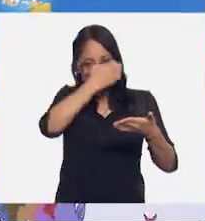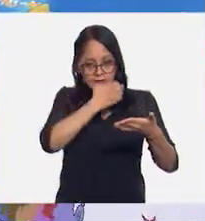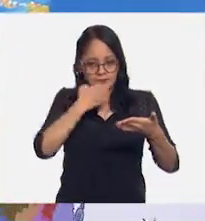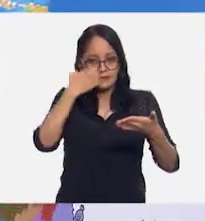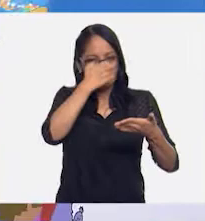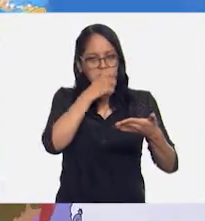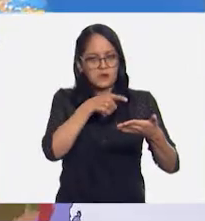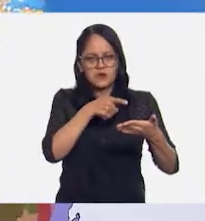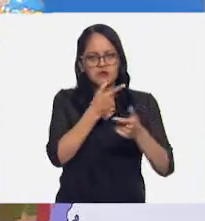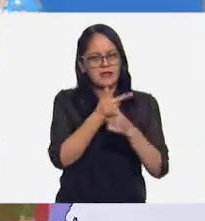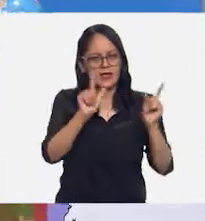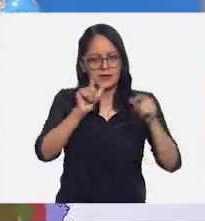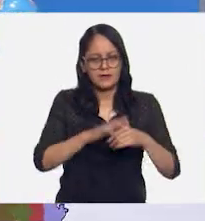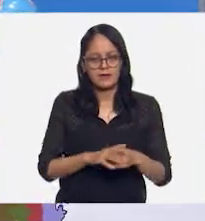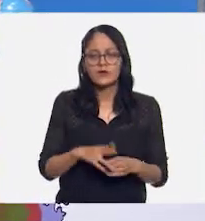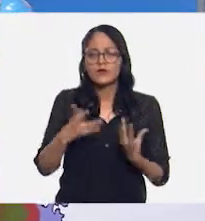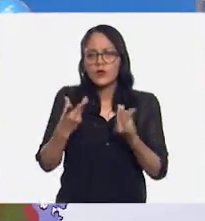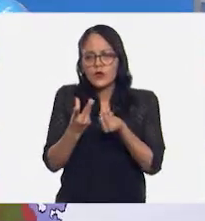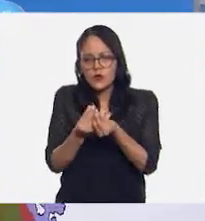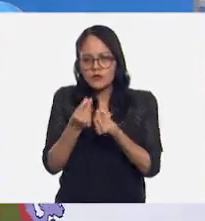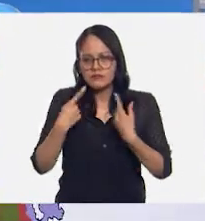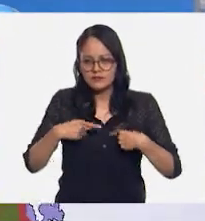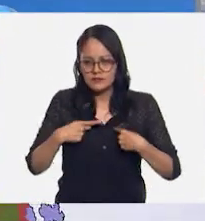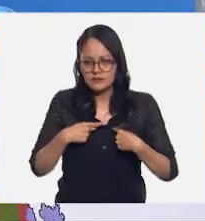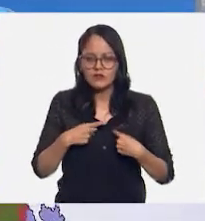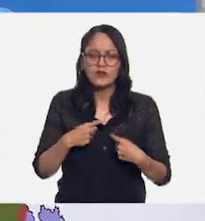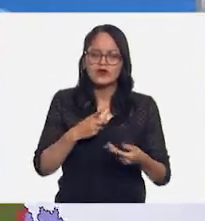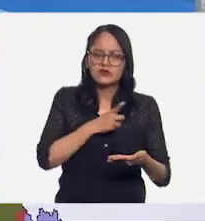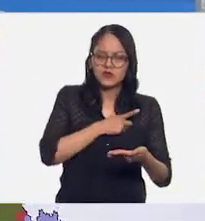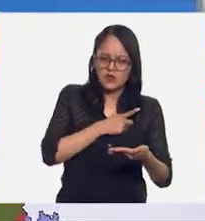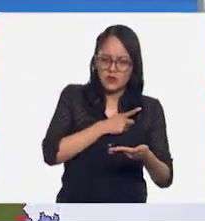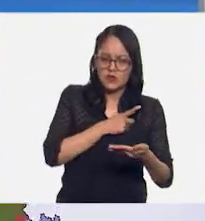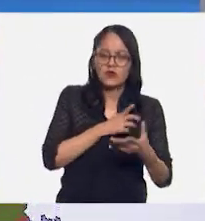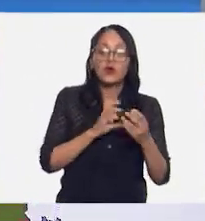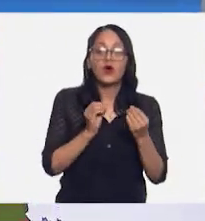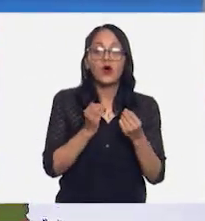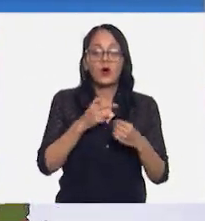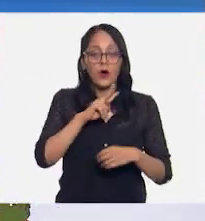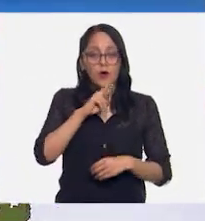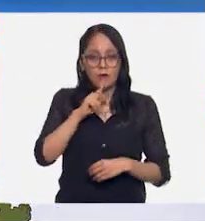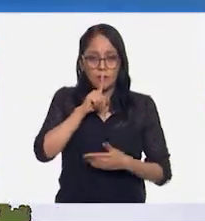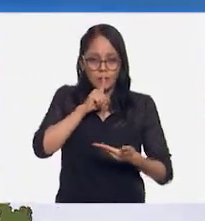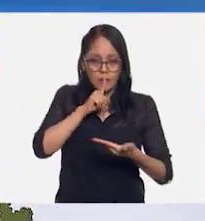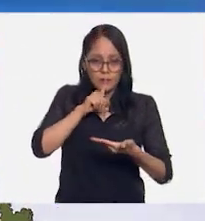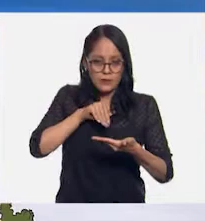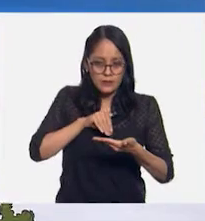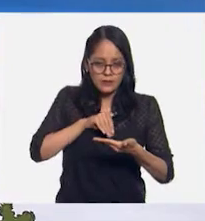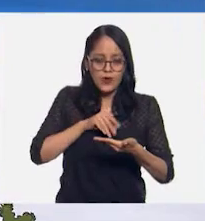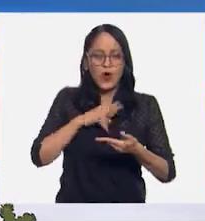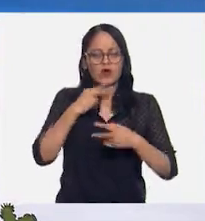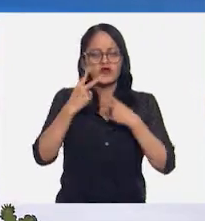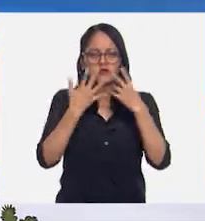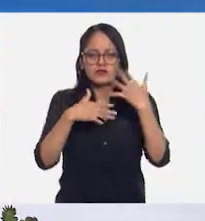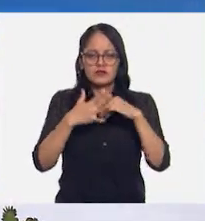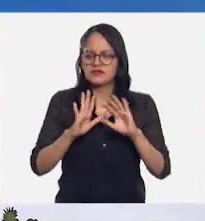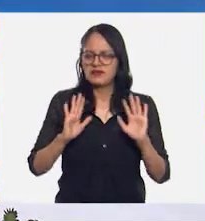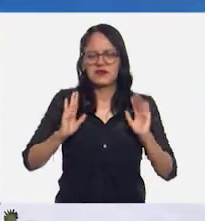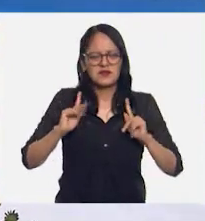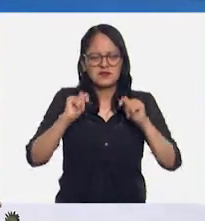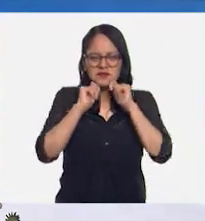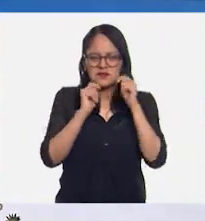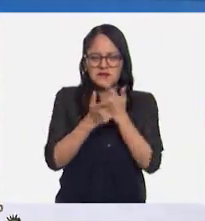momento, solos, acompañados, en voz alta, en silencio, como se les antoje. Y